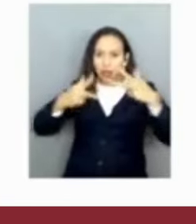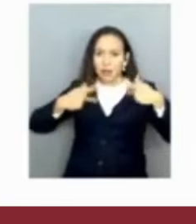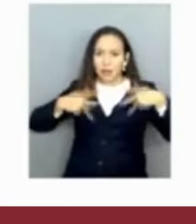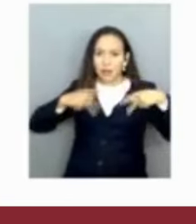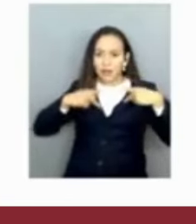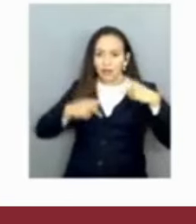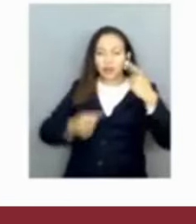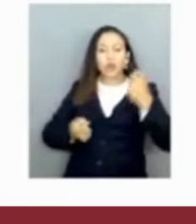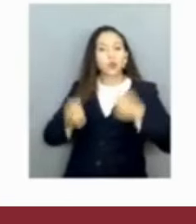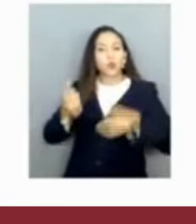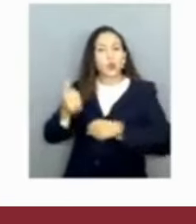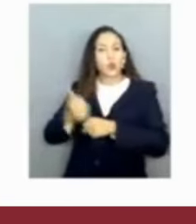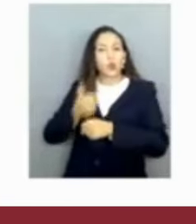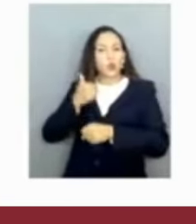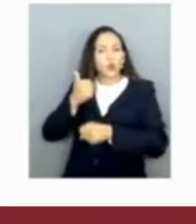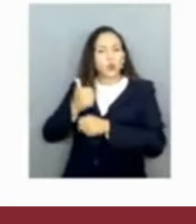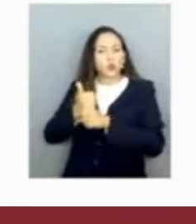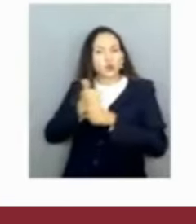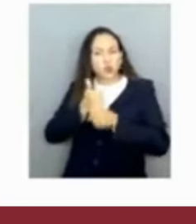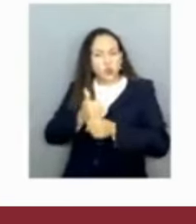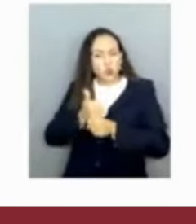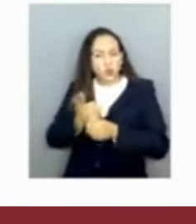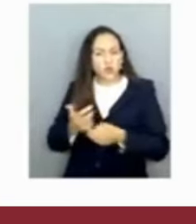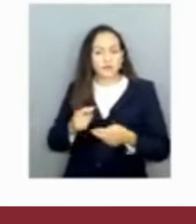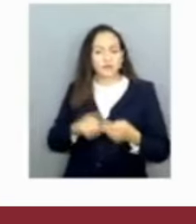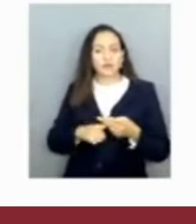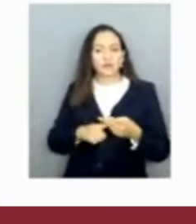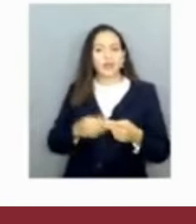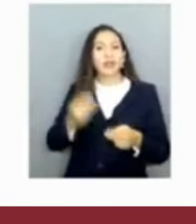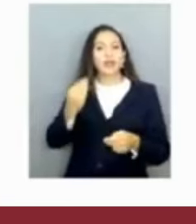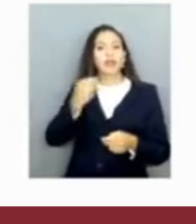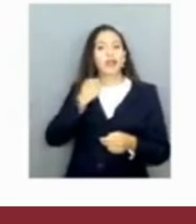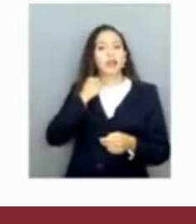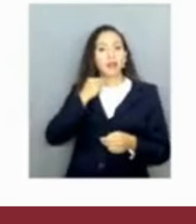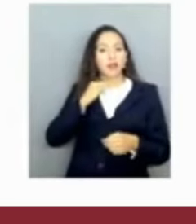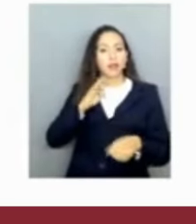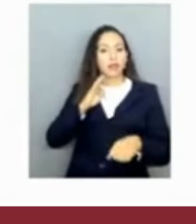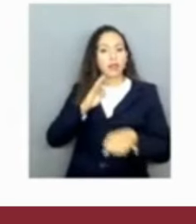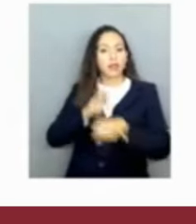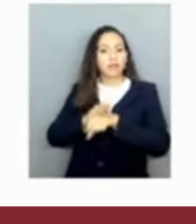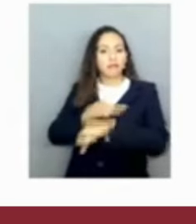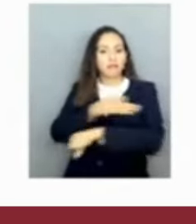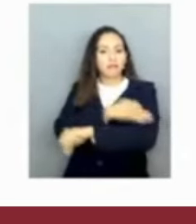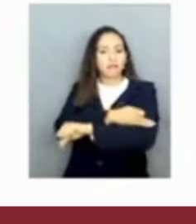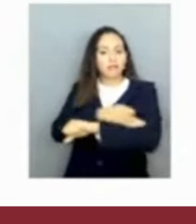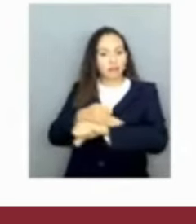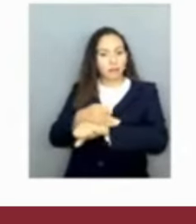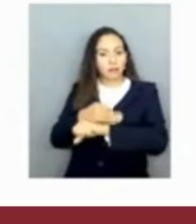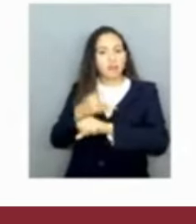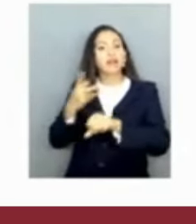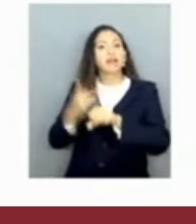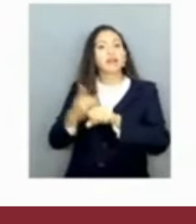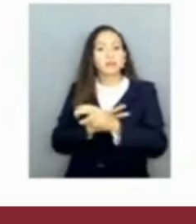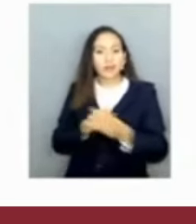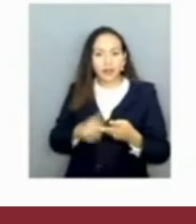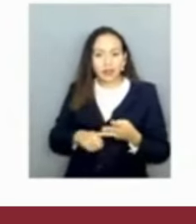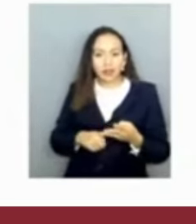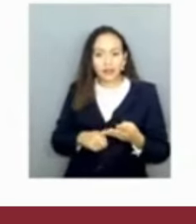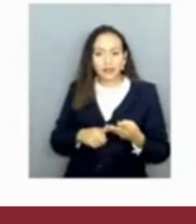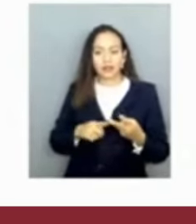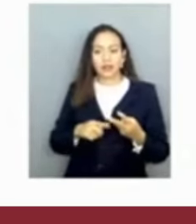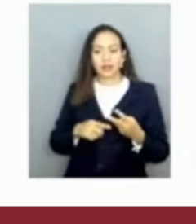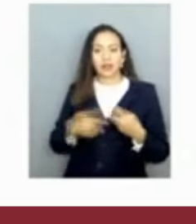continuaremos informándoles sobre los avances y desarrollos en torno a esta noticia Recuerden que su participación es fundamental